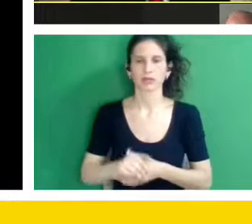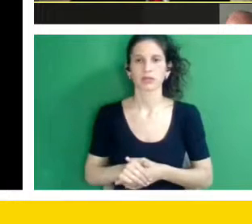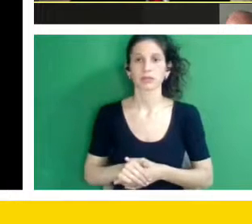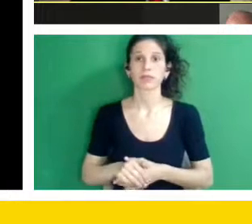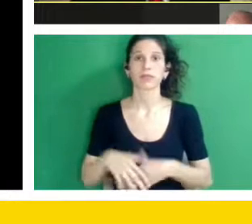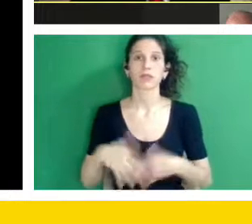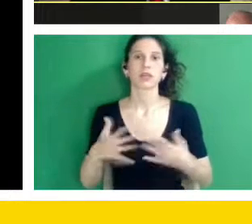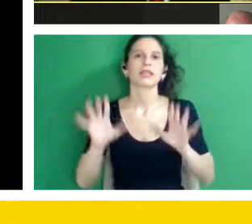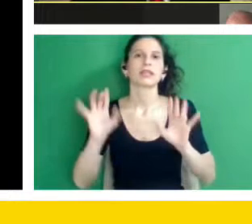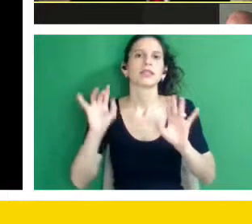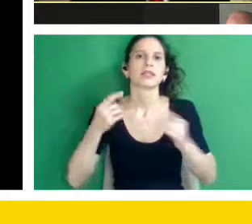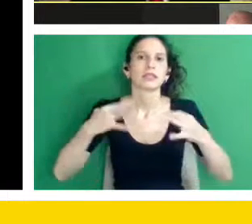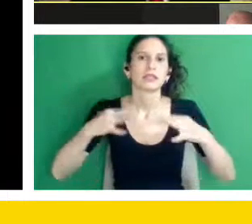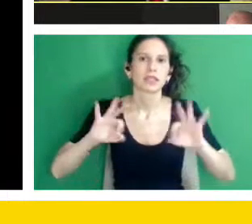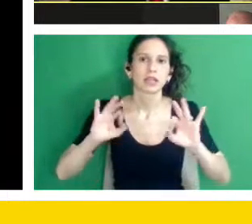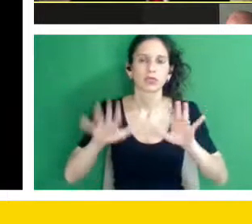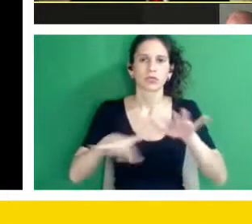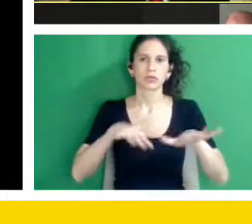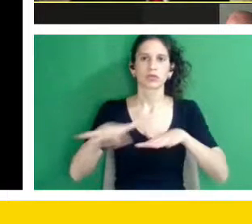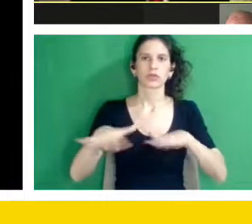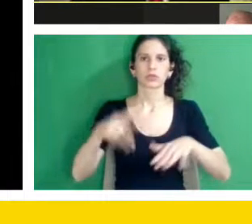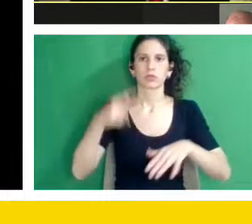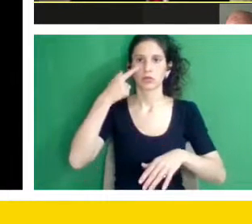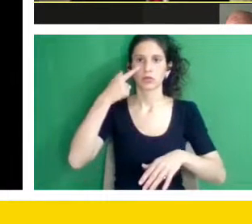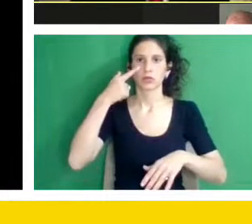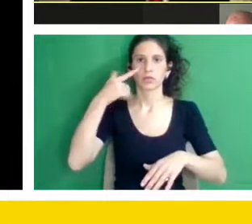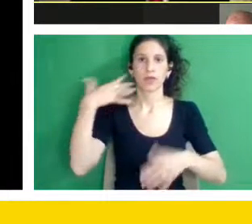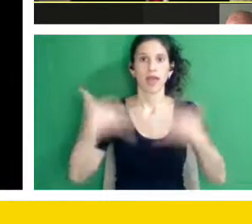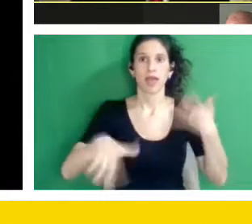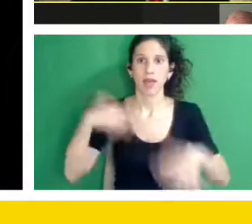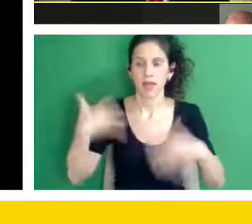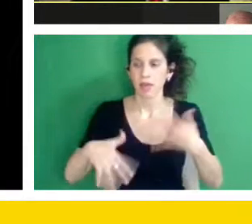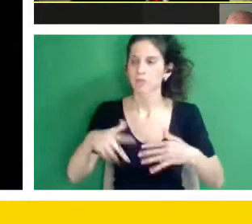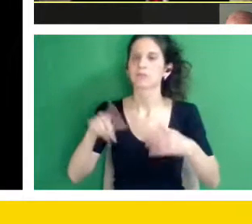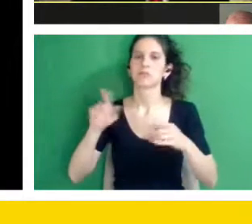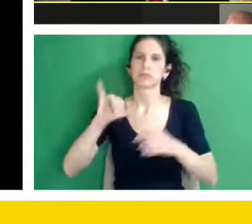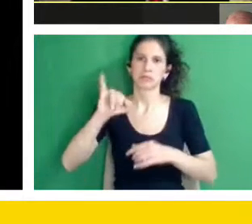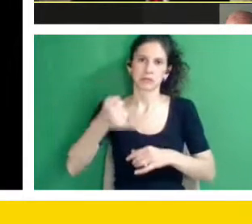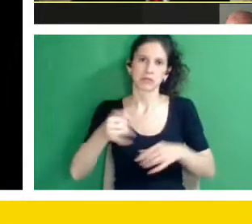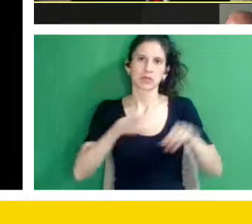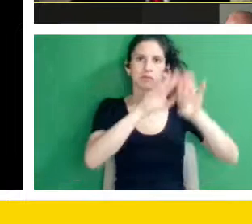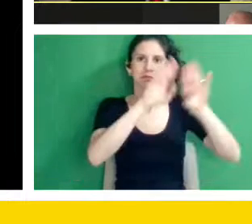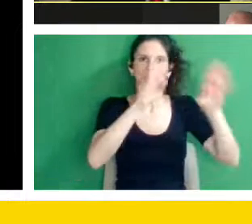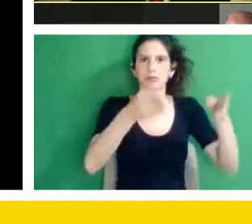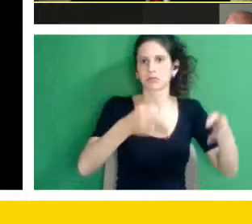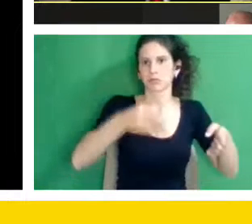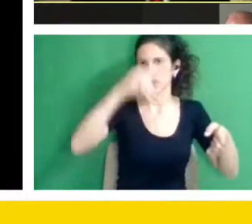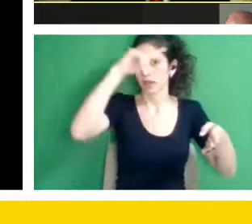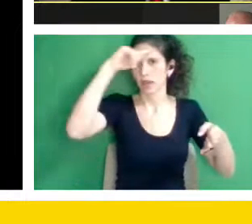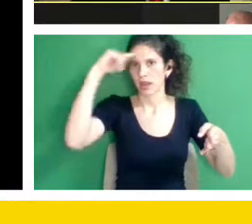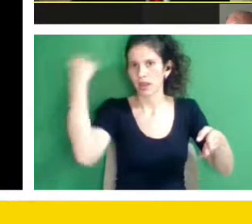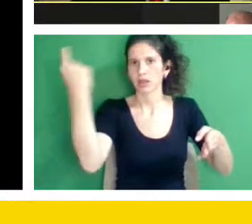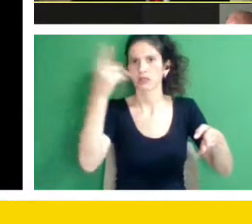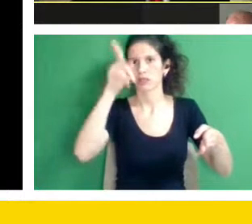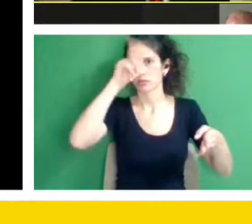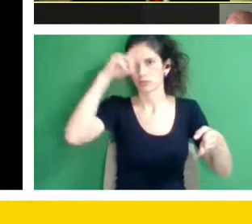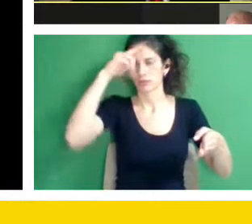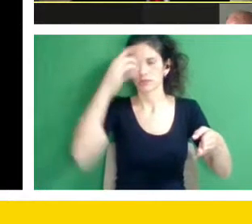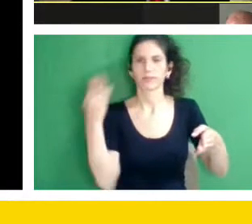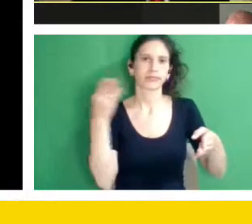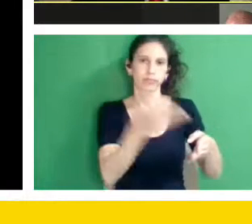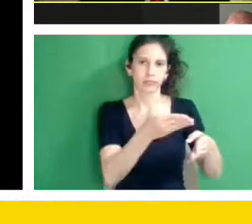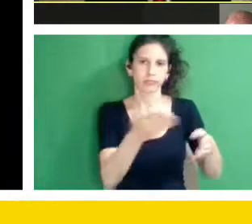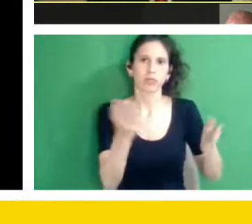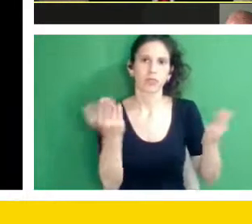sistema o cualquier institución a nivel nacional. También podemos afiliarnos a